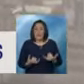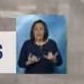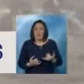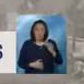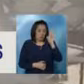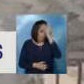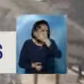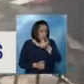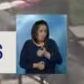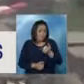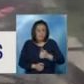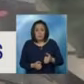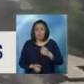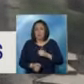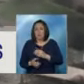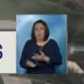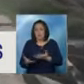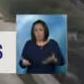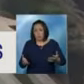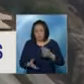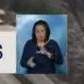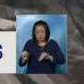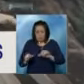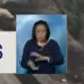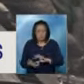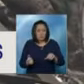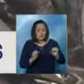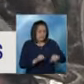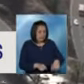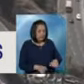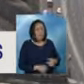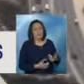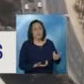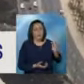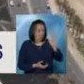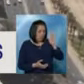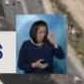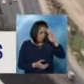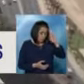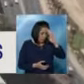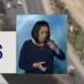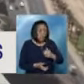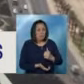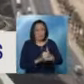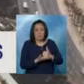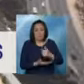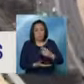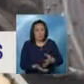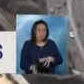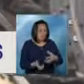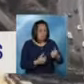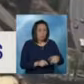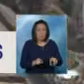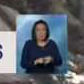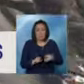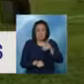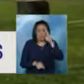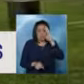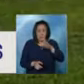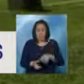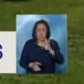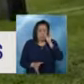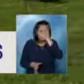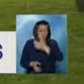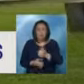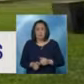los bomberos continúan en la remoción de escombros en toda esta zona. Están los rescatistas de la Policía Nacional, están la misma policía, están los bomberos. Es un